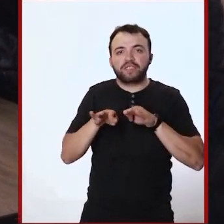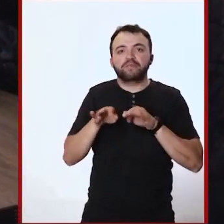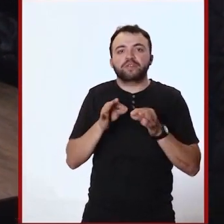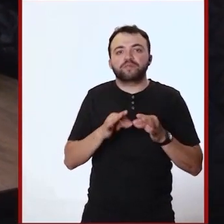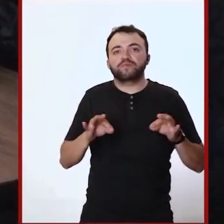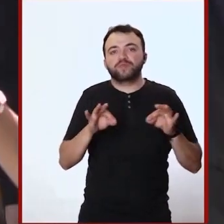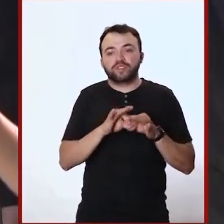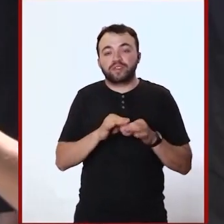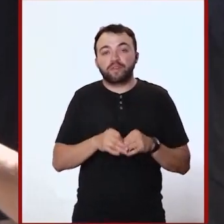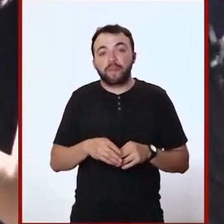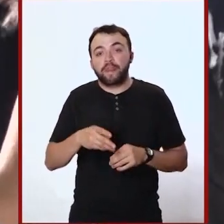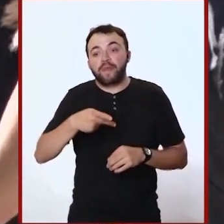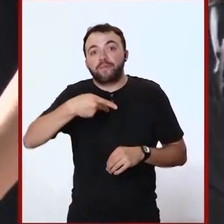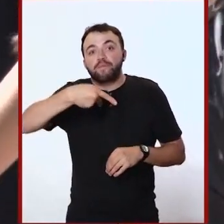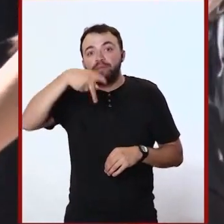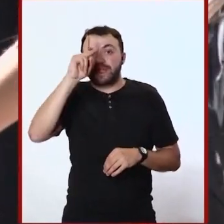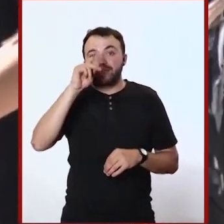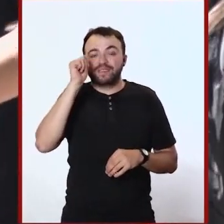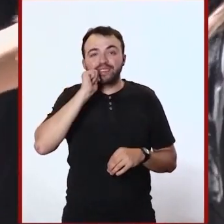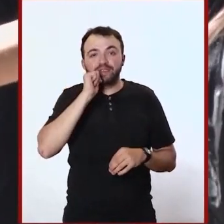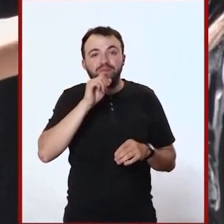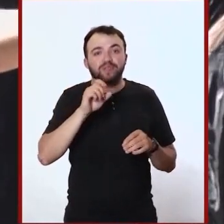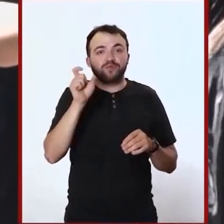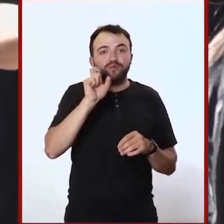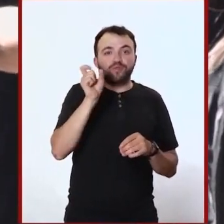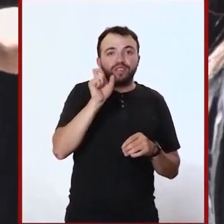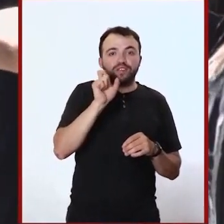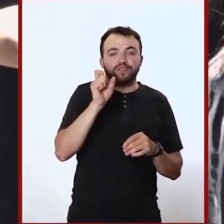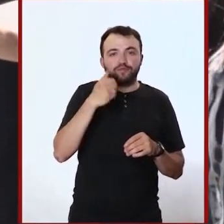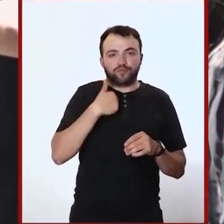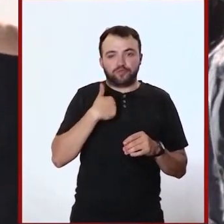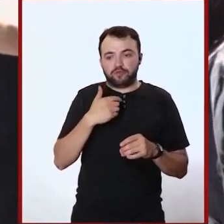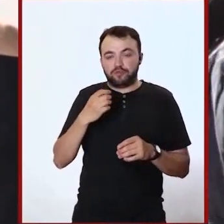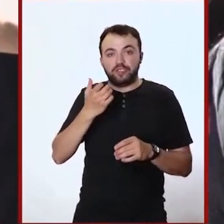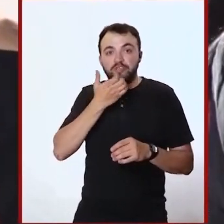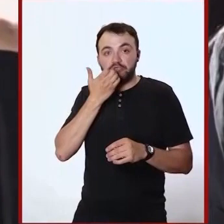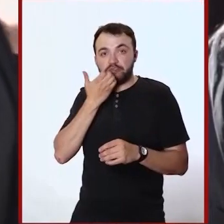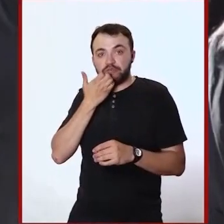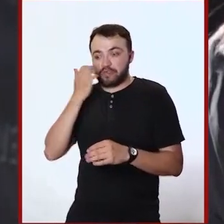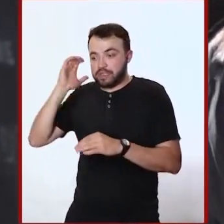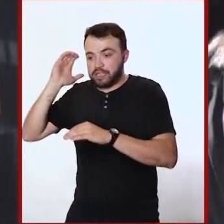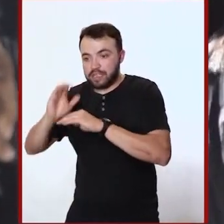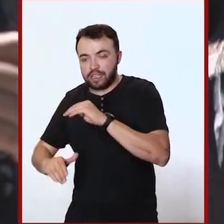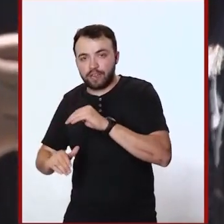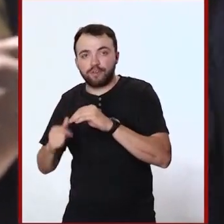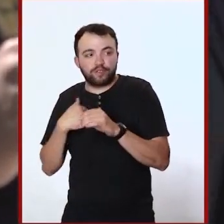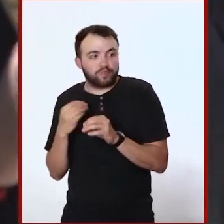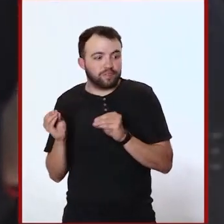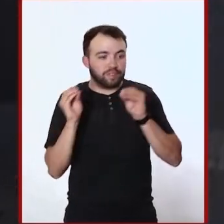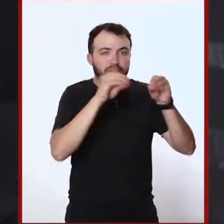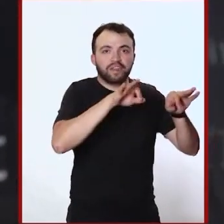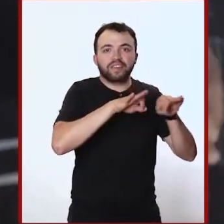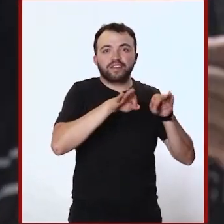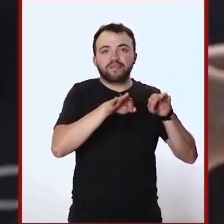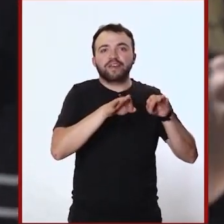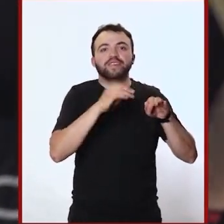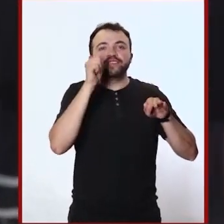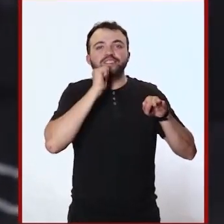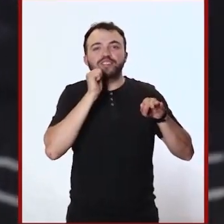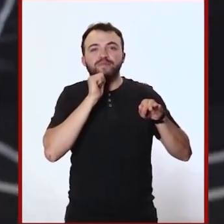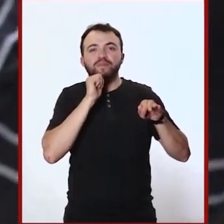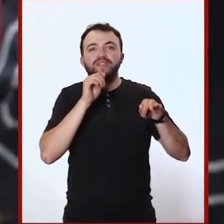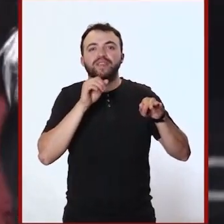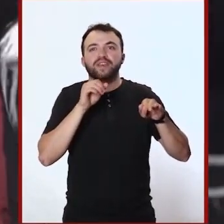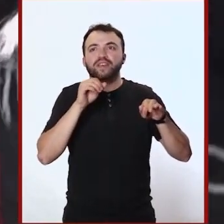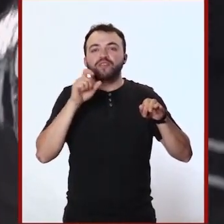lado en muchas carreras la práctica, el llevar a la práctica el conocimiento adquirido. Entonces, creo que lo